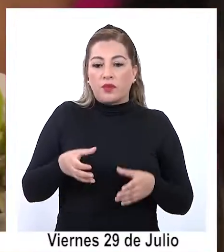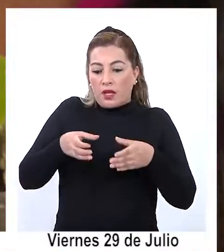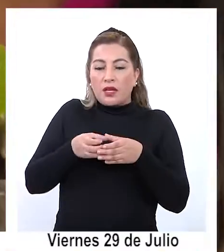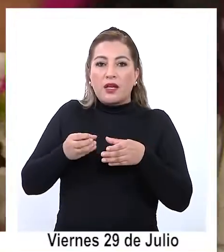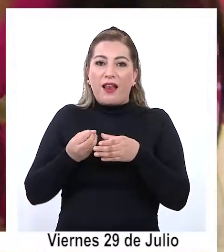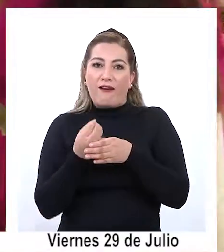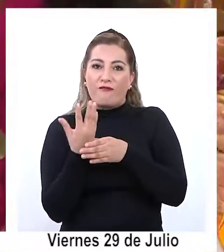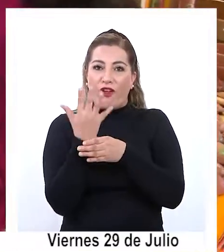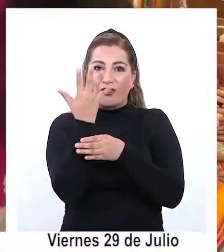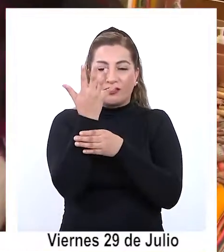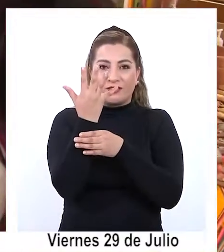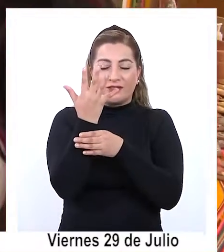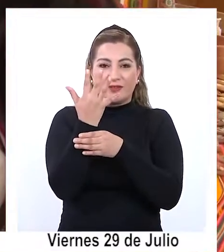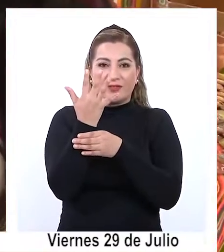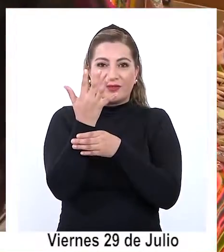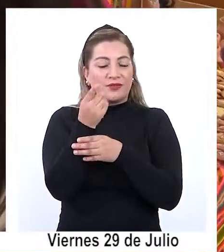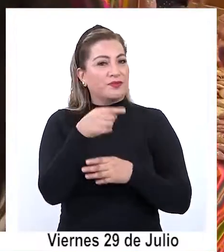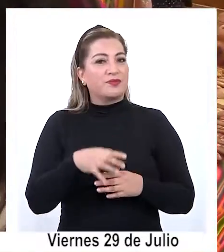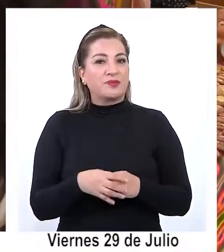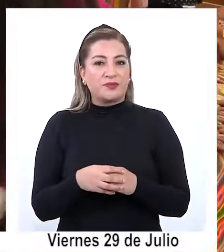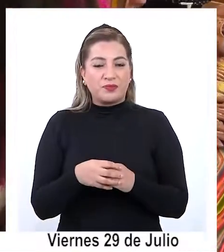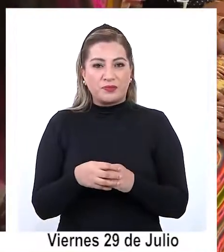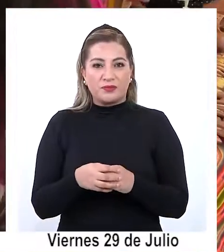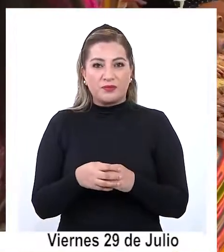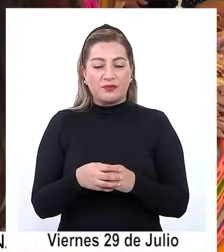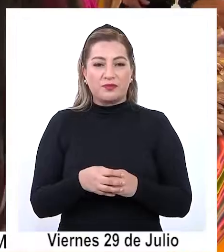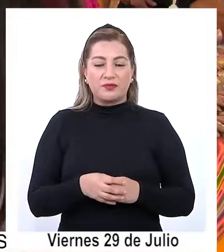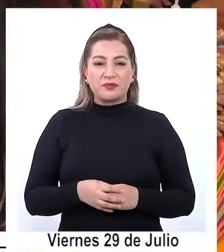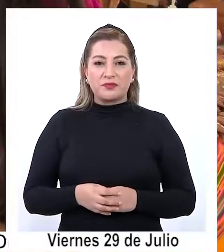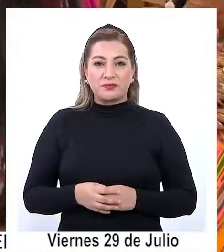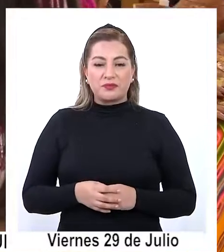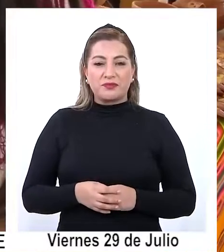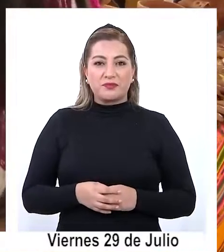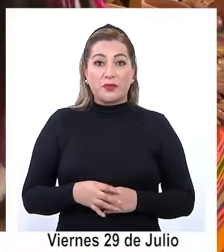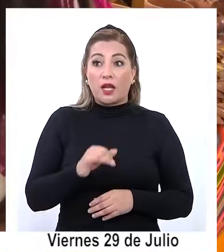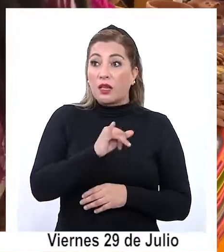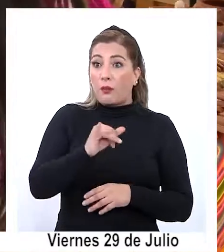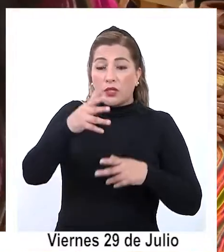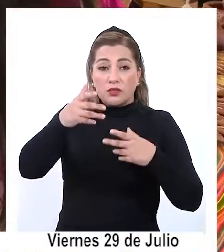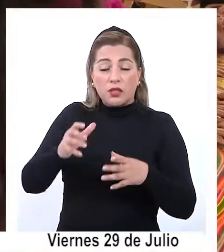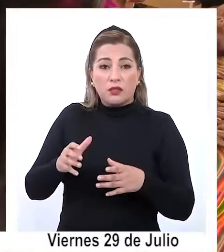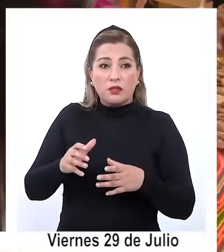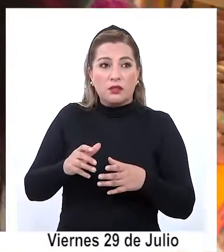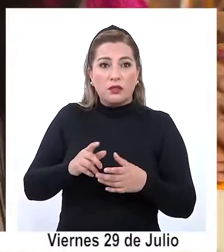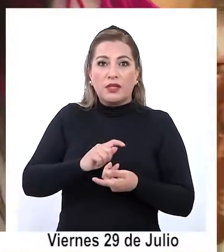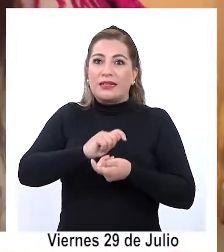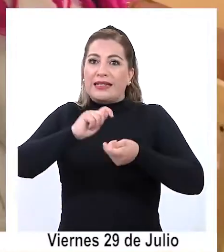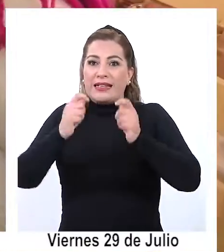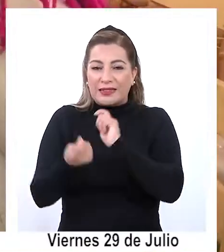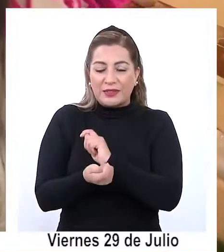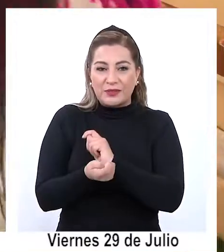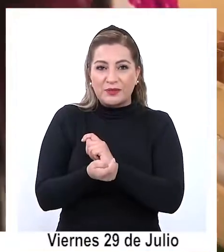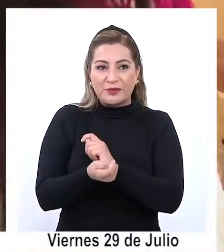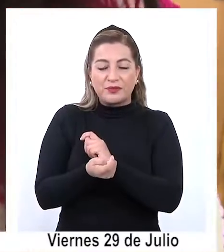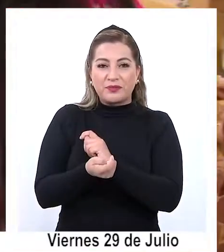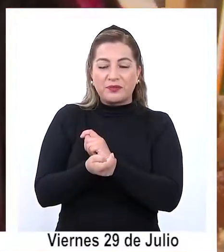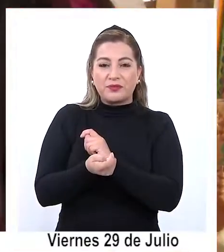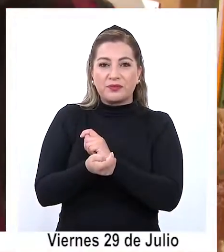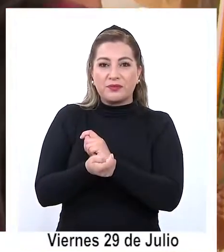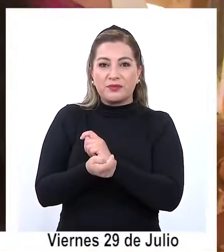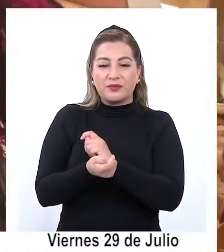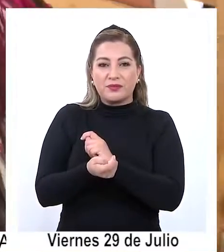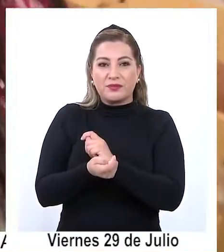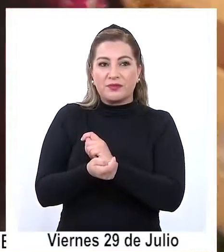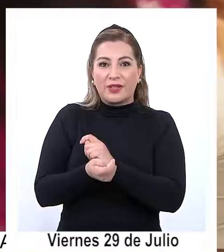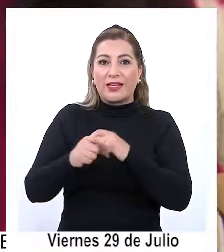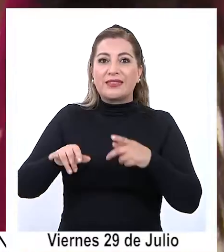que nosotros, en las mismas eras que nosotros sembramos, ¿ya? Después de estos almácigos se pasan a eras distribuidas para que ya